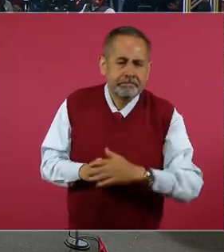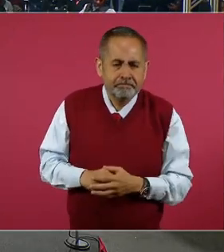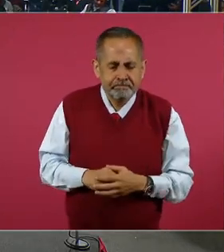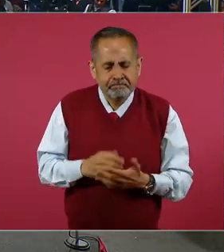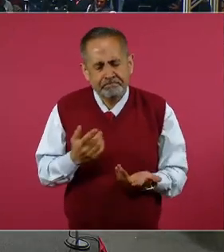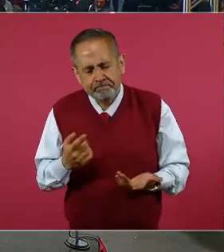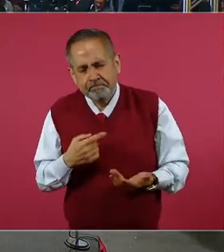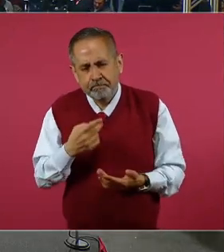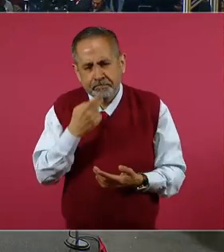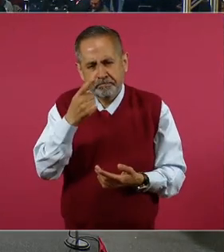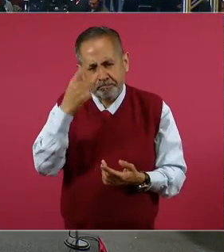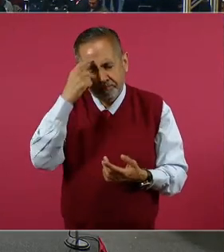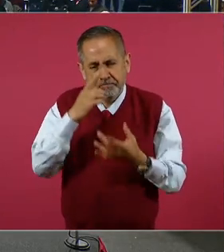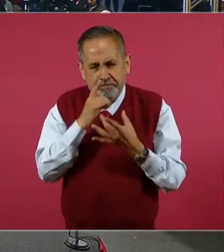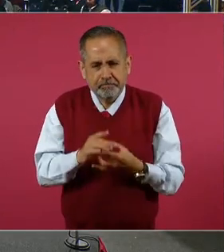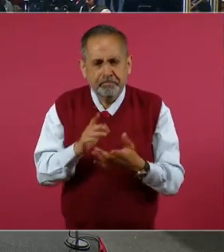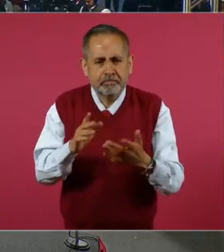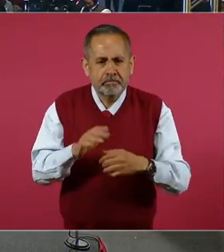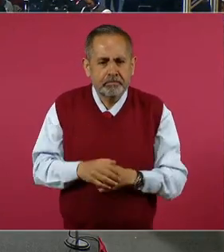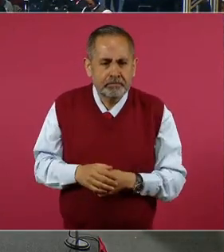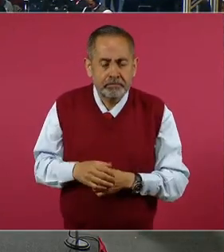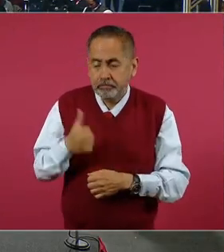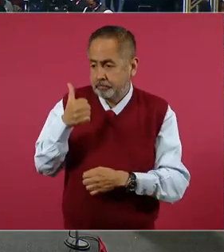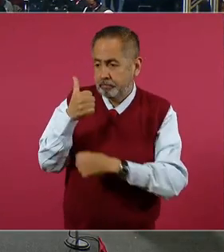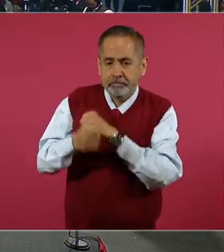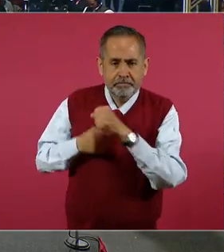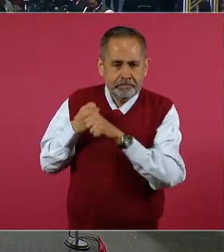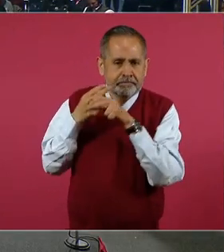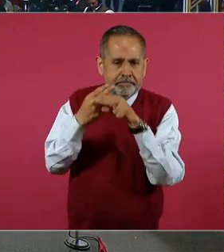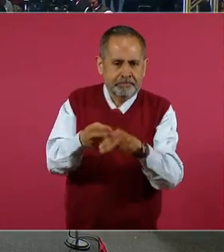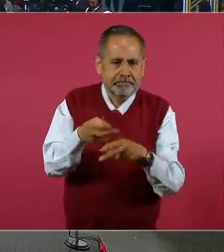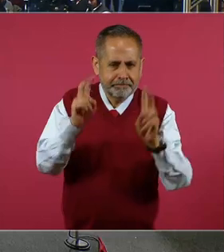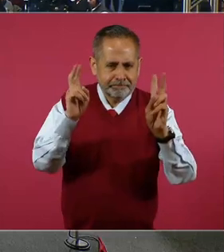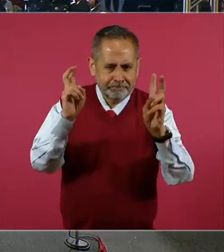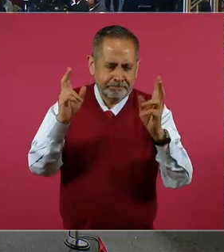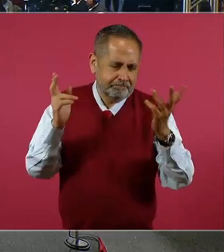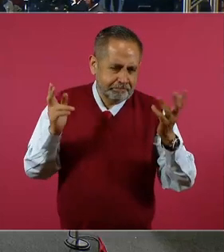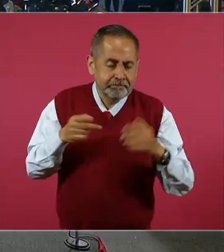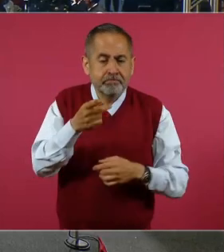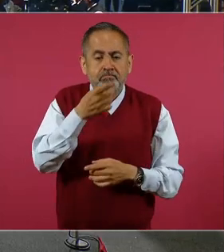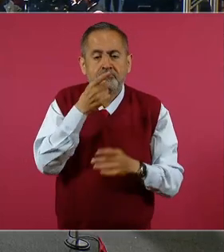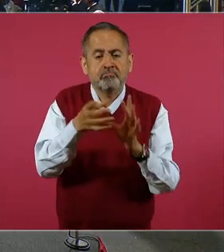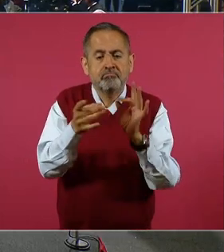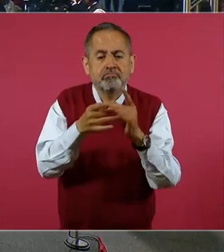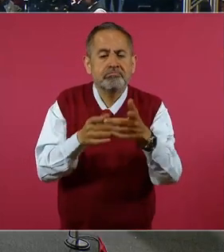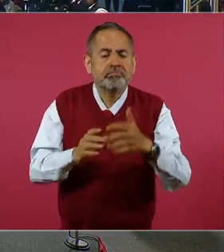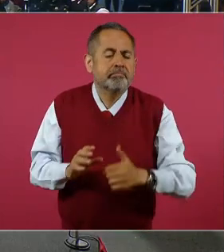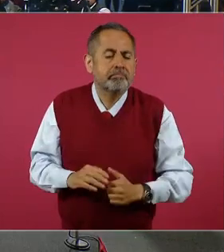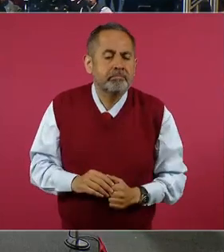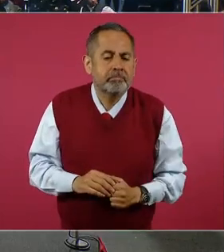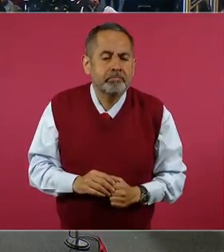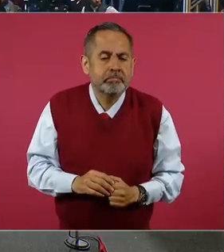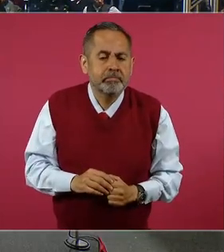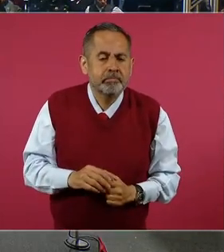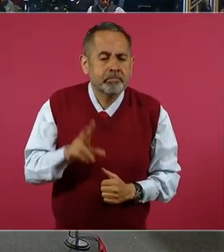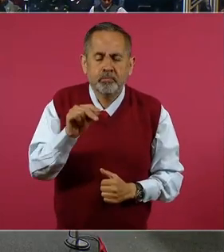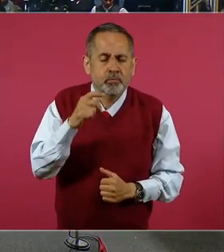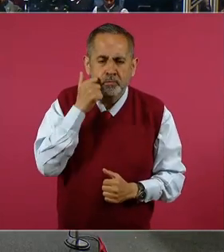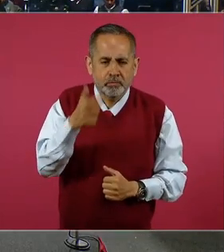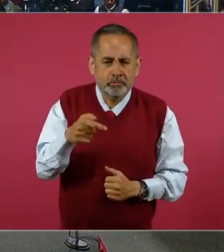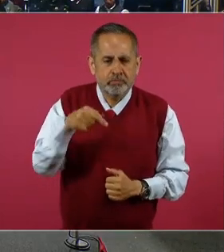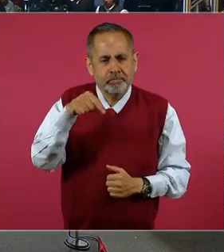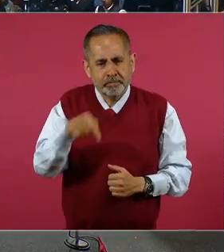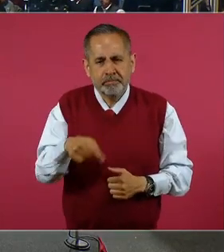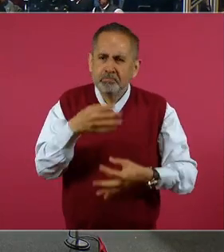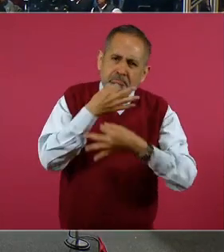congruencia, llevamos el sexenio hablando de este tema. En algún momento usted decía que no quería que aquí se dieran